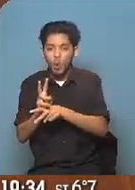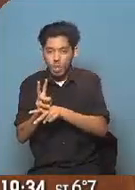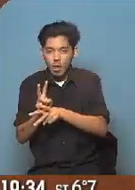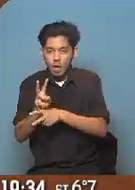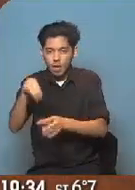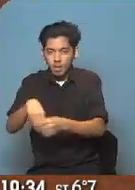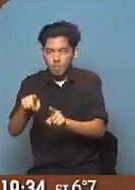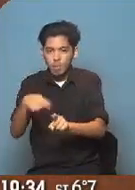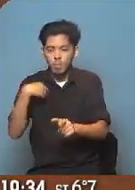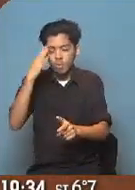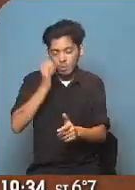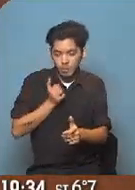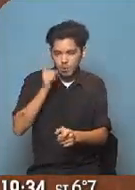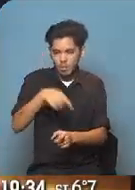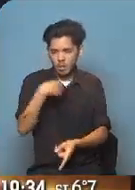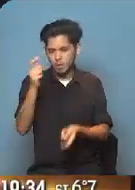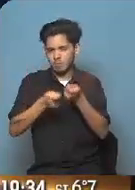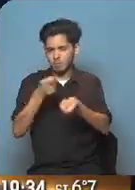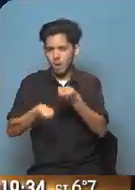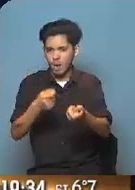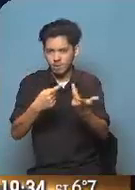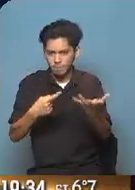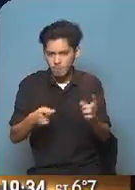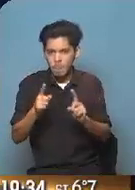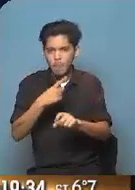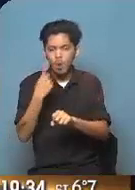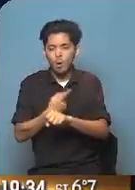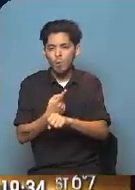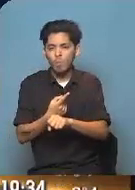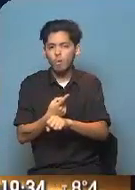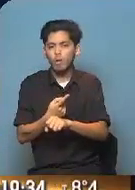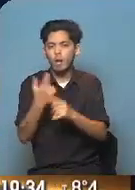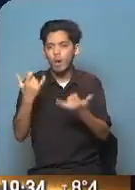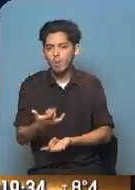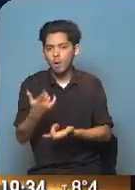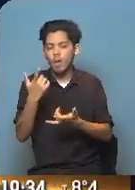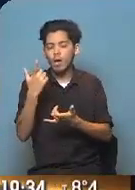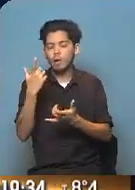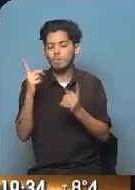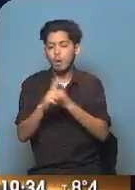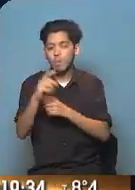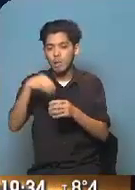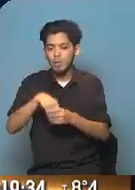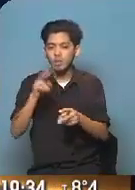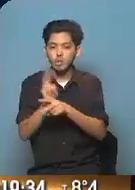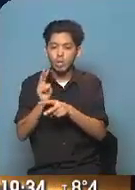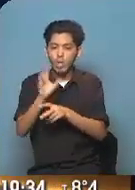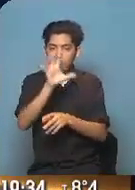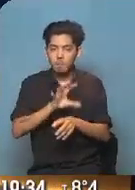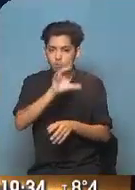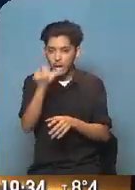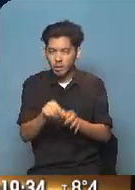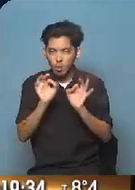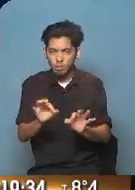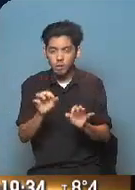proceso de la dictadura cometiendo latrocinios no tuvieran incidencia en la seguridad interior esa situación cambió de ambos pasaron